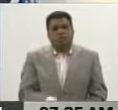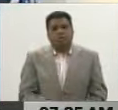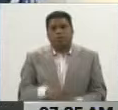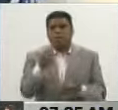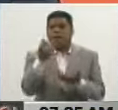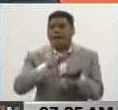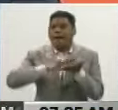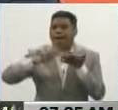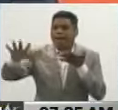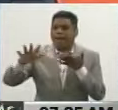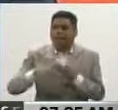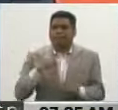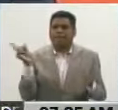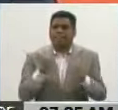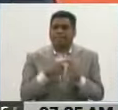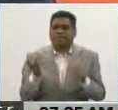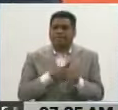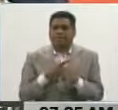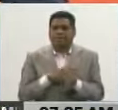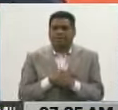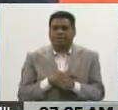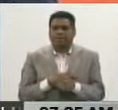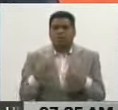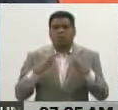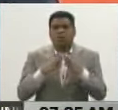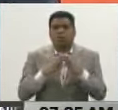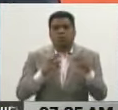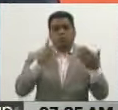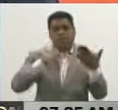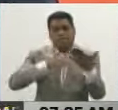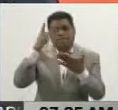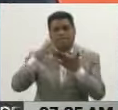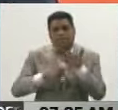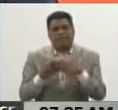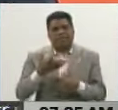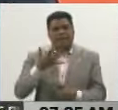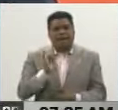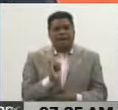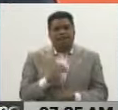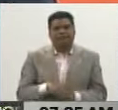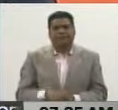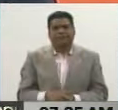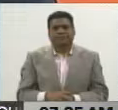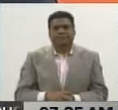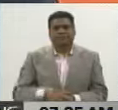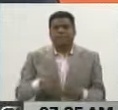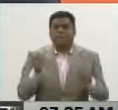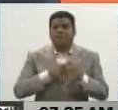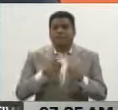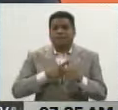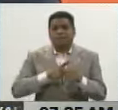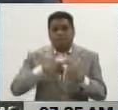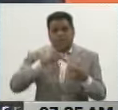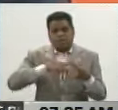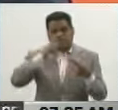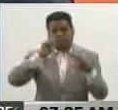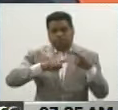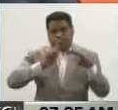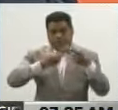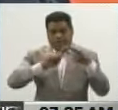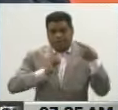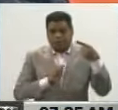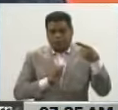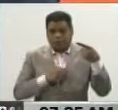gratuita. En primer lugar, por los programas que tenemos, ¿no? El programa de alimentación escolar, que es quizás el